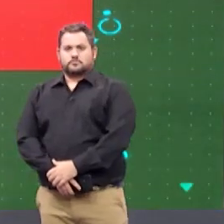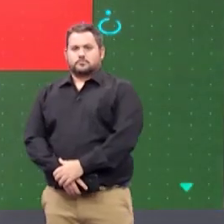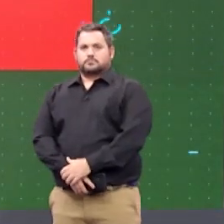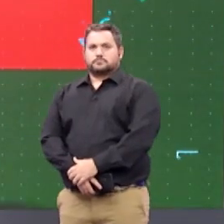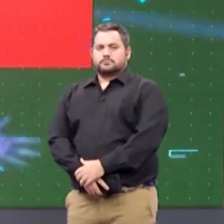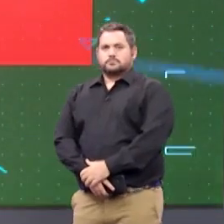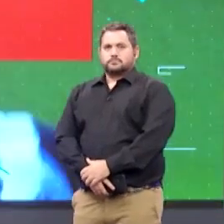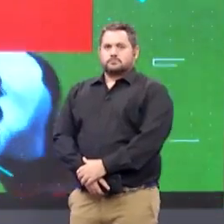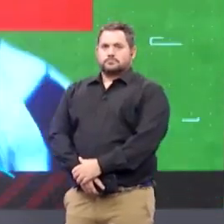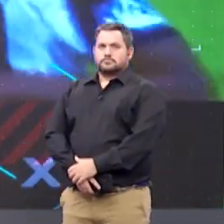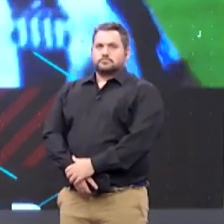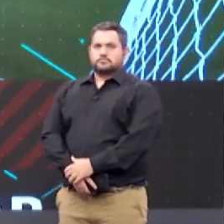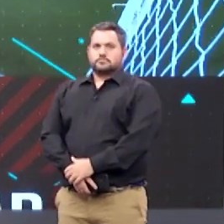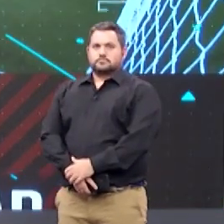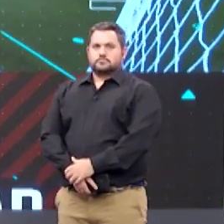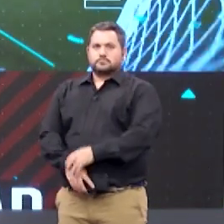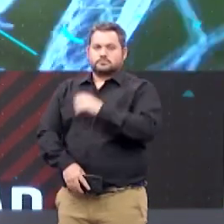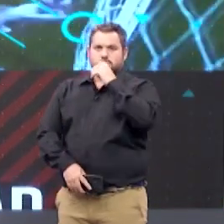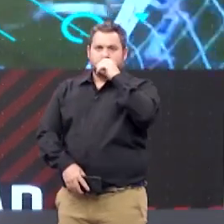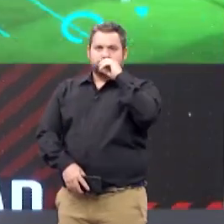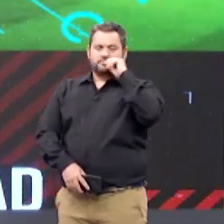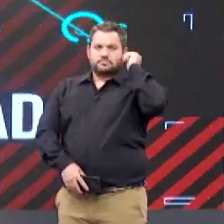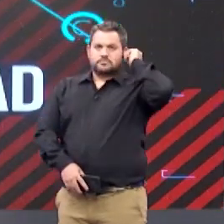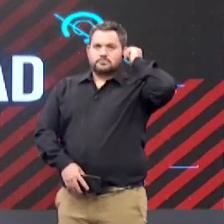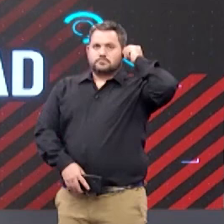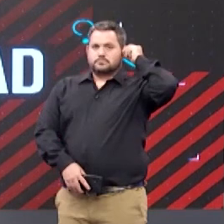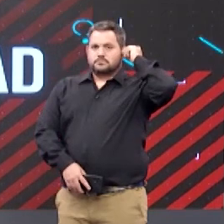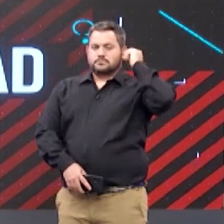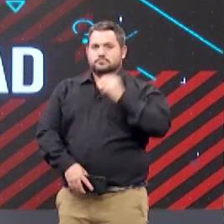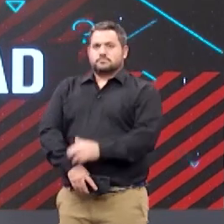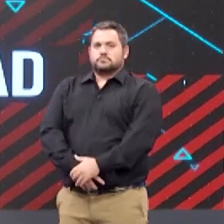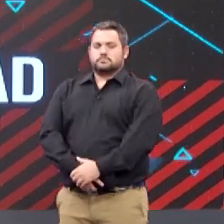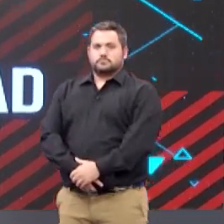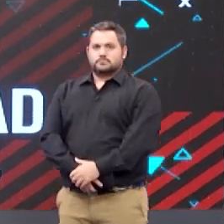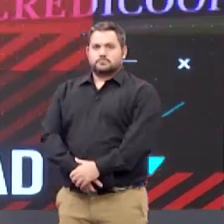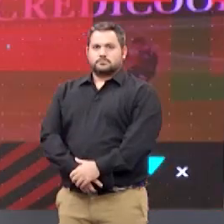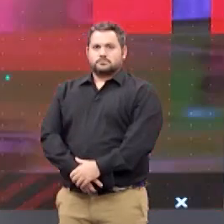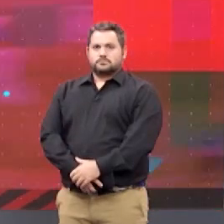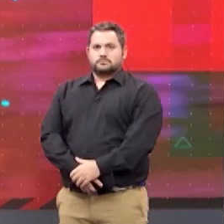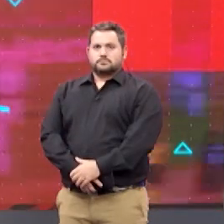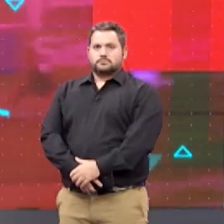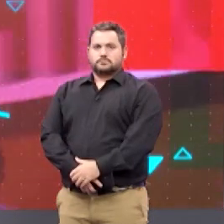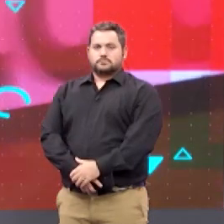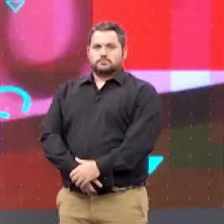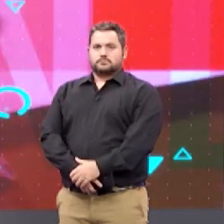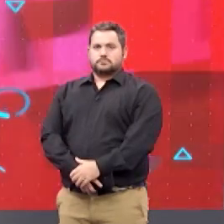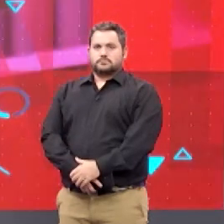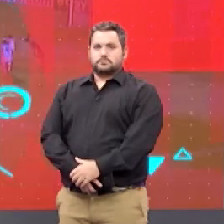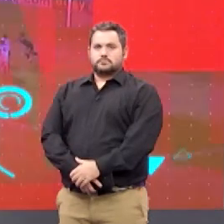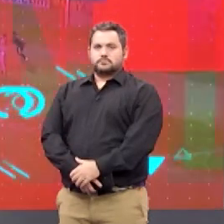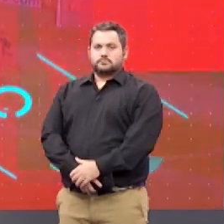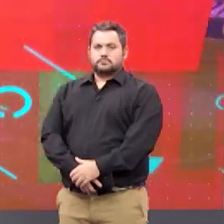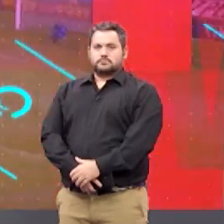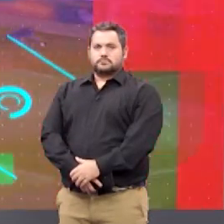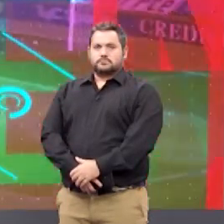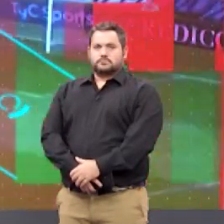siquiera recuerdo. Me tocó estar en la cobertura de Atenas estos días y estoy casi convencido que la fonía fue por los nervios de la serie. Y vos decís, che, ¿de verdad? ¿Me